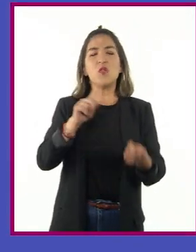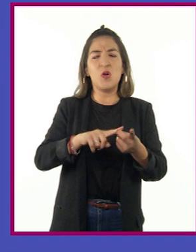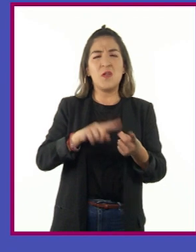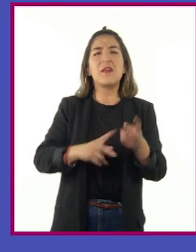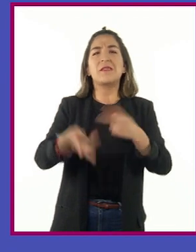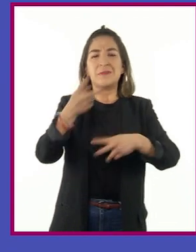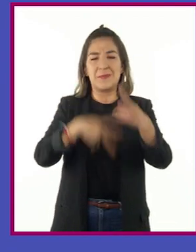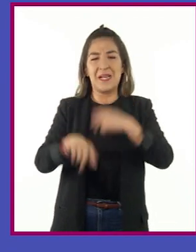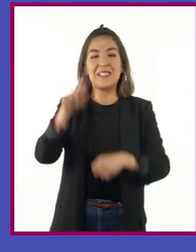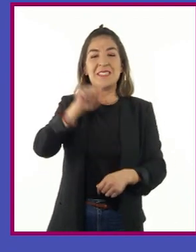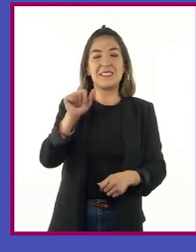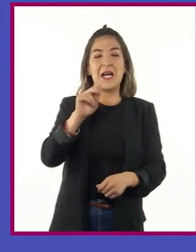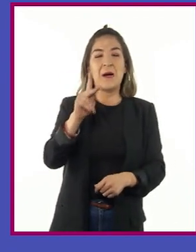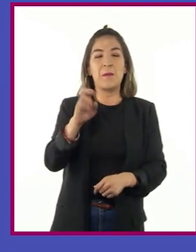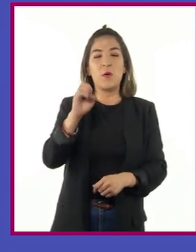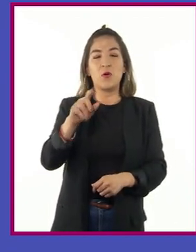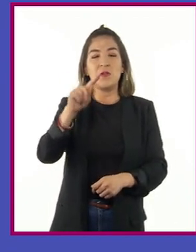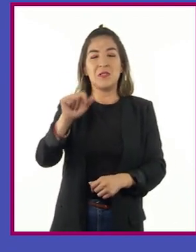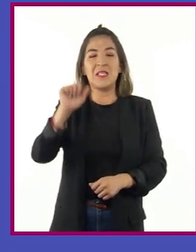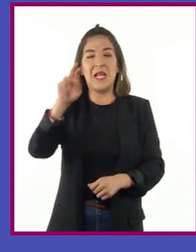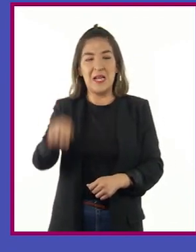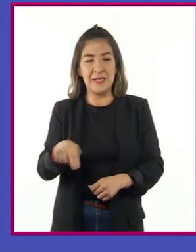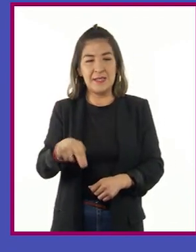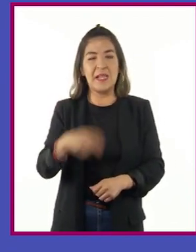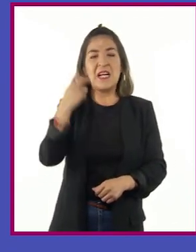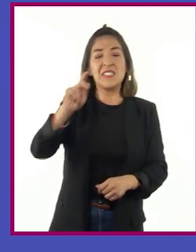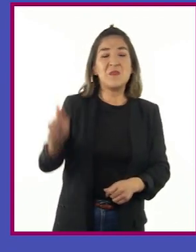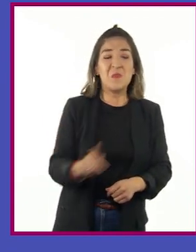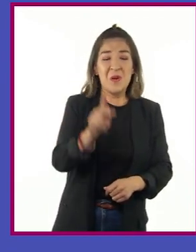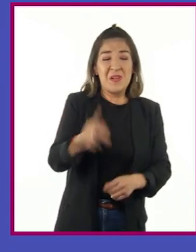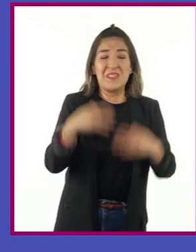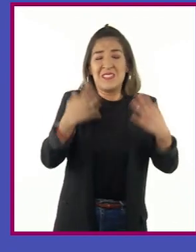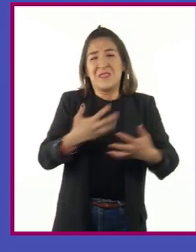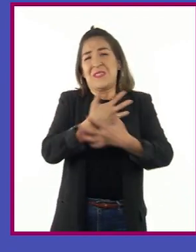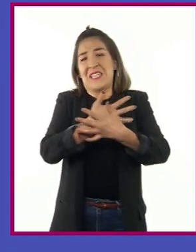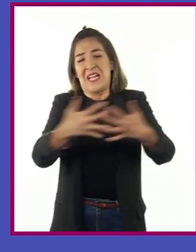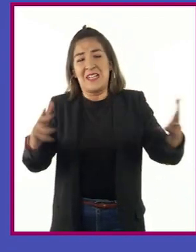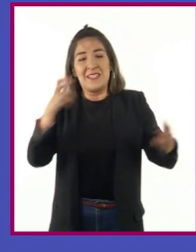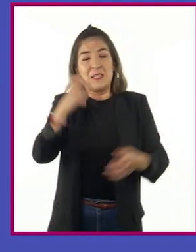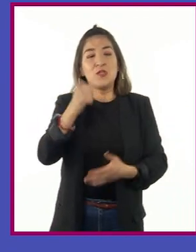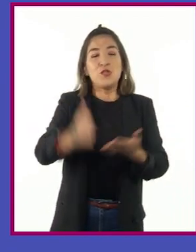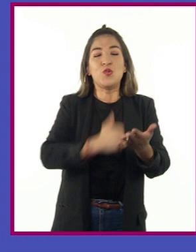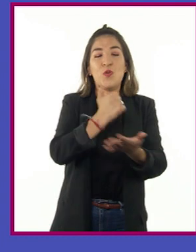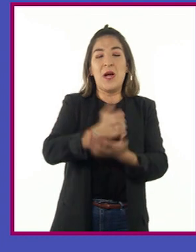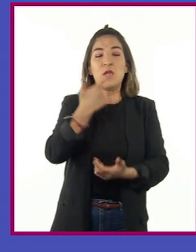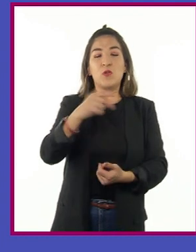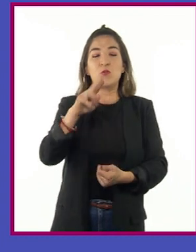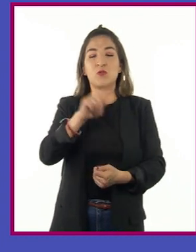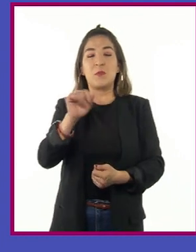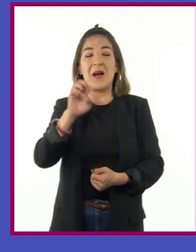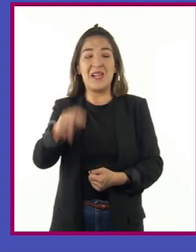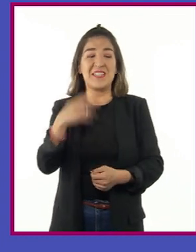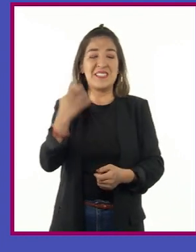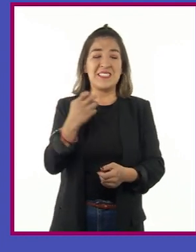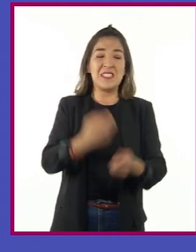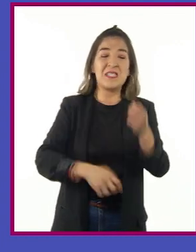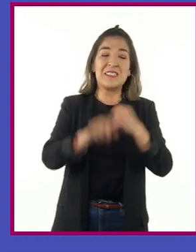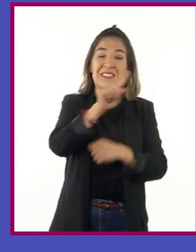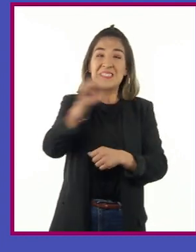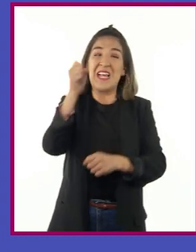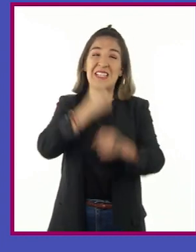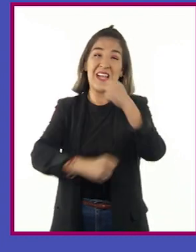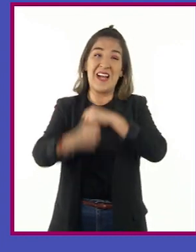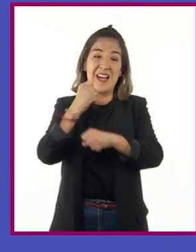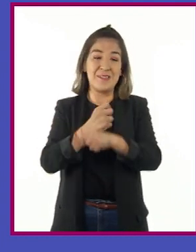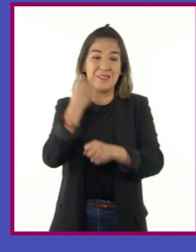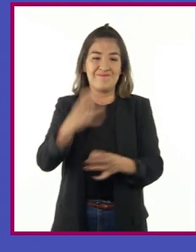Grande. Un pueblo que de tan grande nos lo hicieron Ciudad Guzmán hace 100 años. Pero nosotros